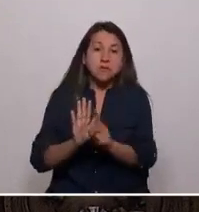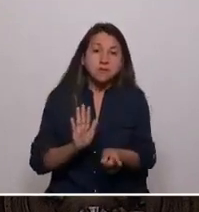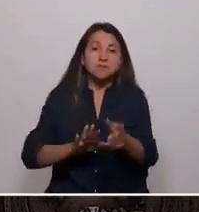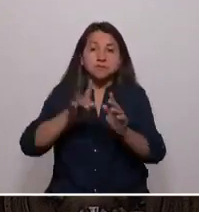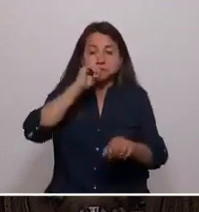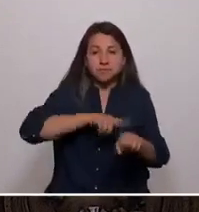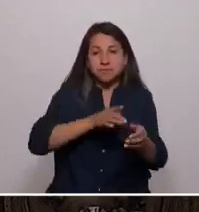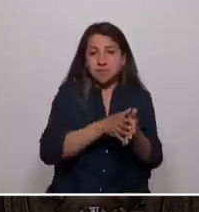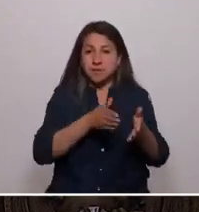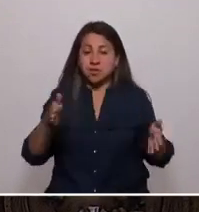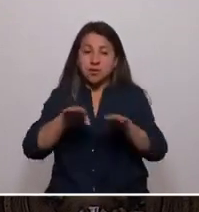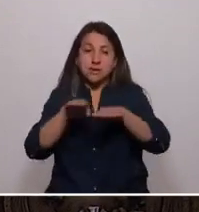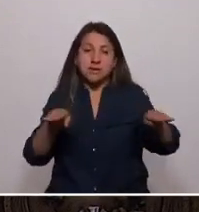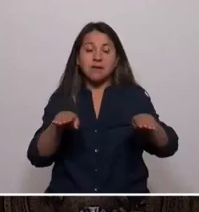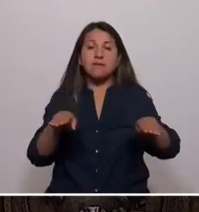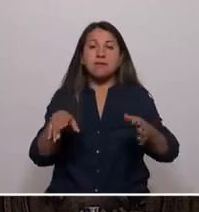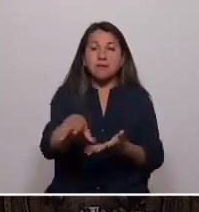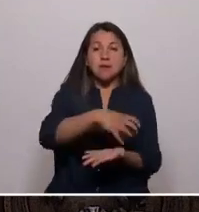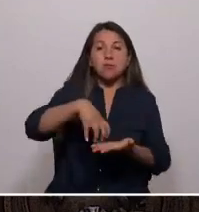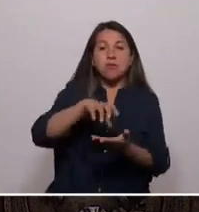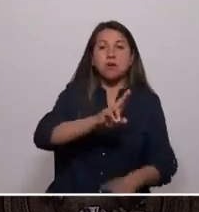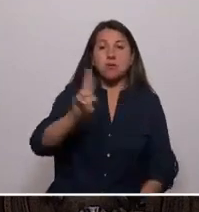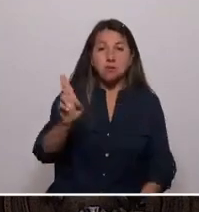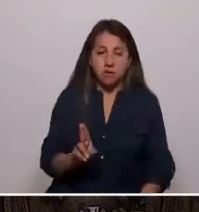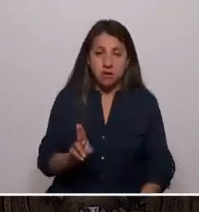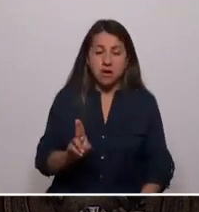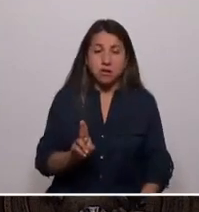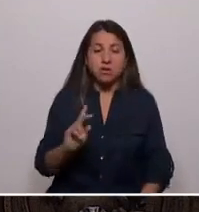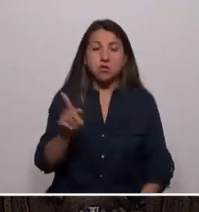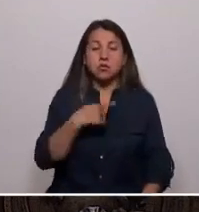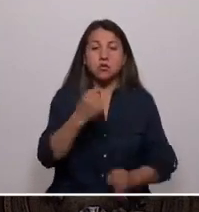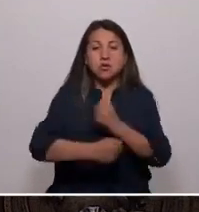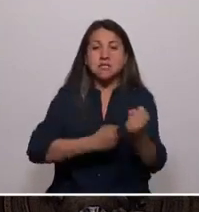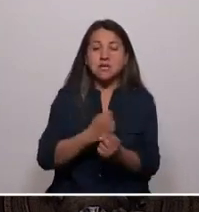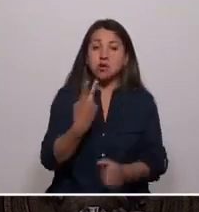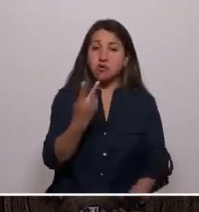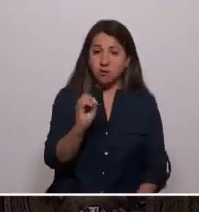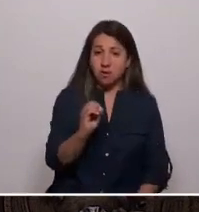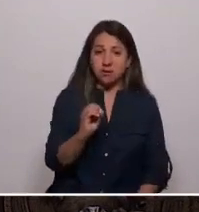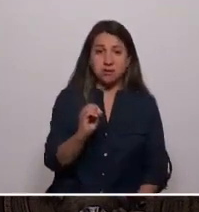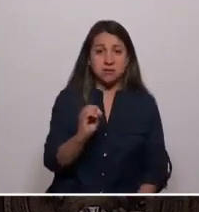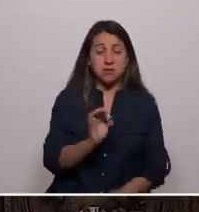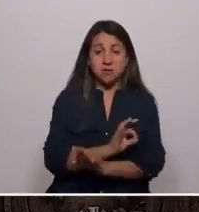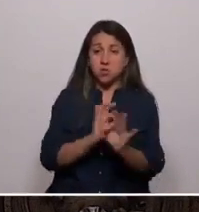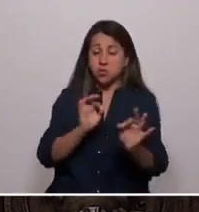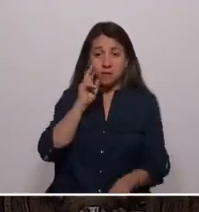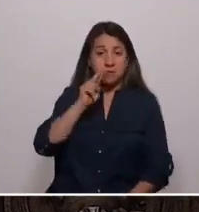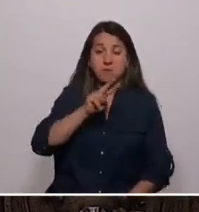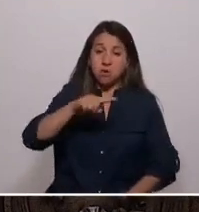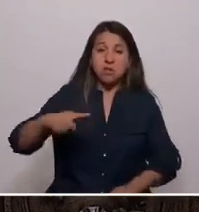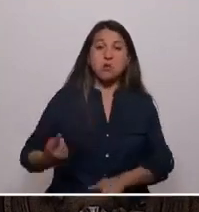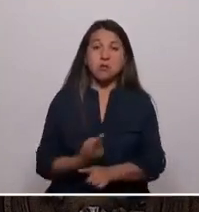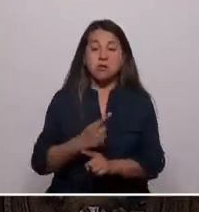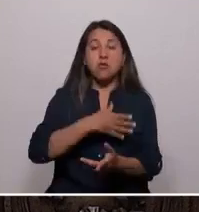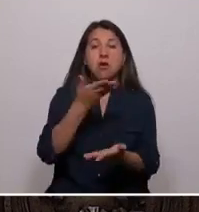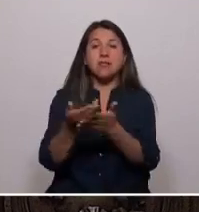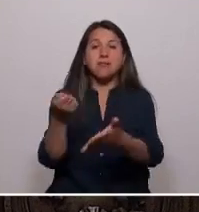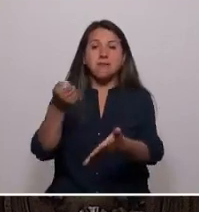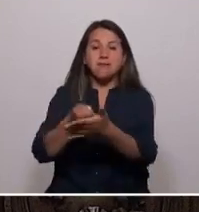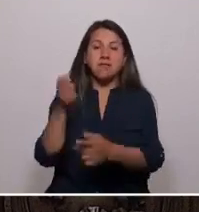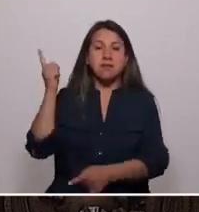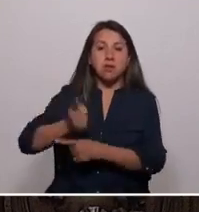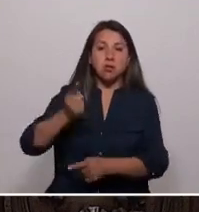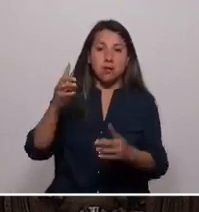más estables de la historia republicana durante el siglo XX, algo que no veríamos nuevamente sino hasta el fin de la dictadura